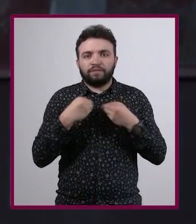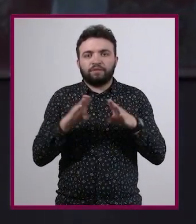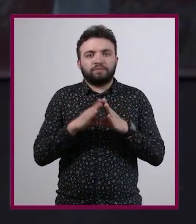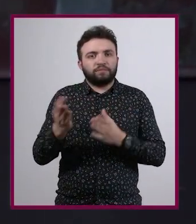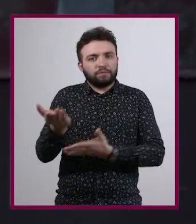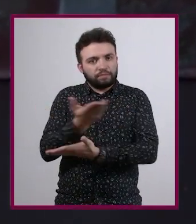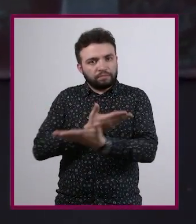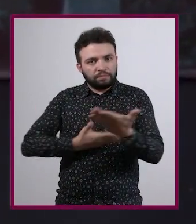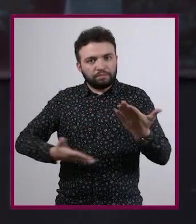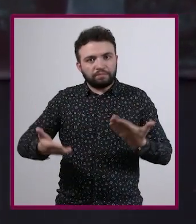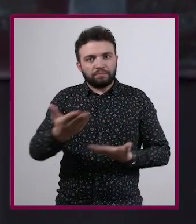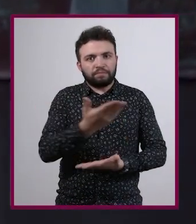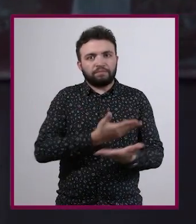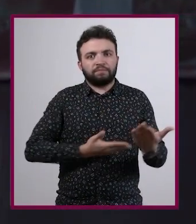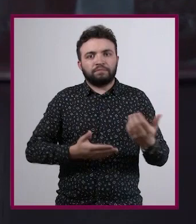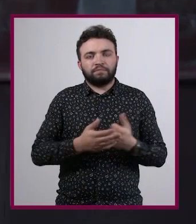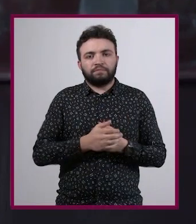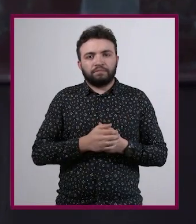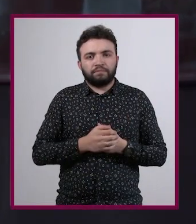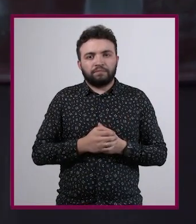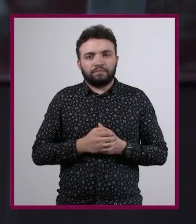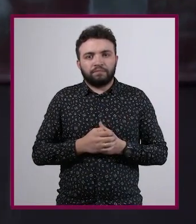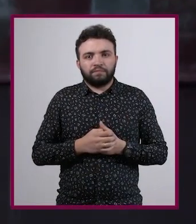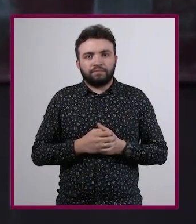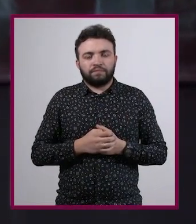reciprocidad y